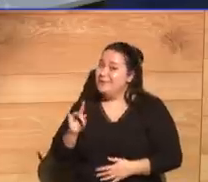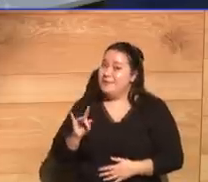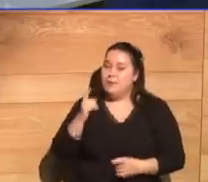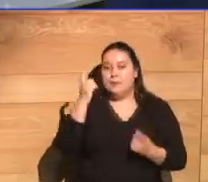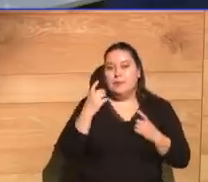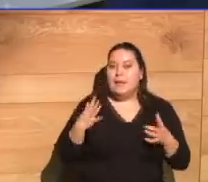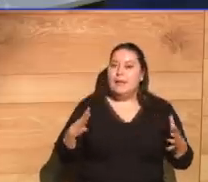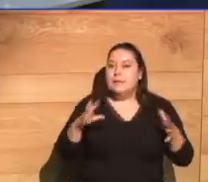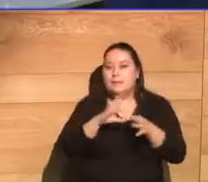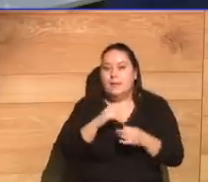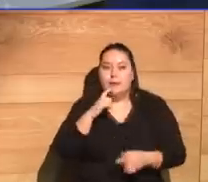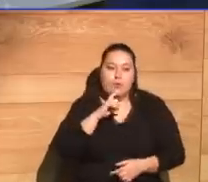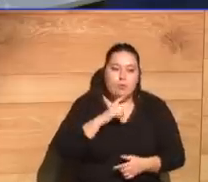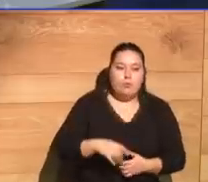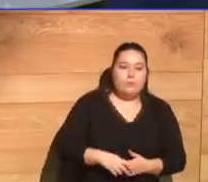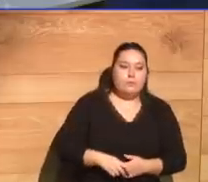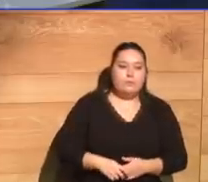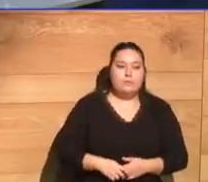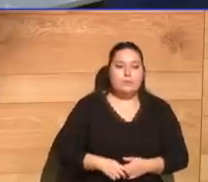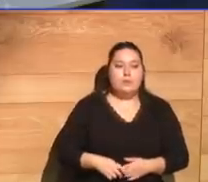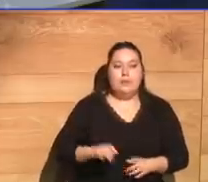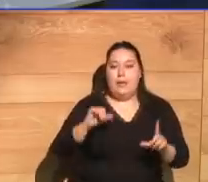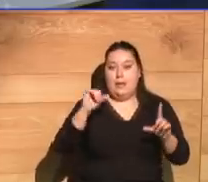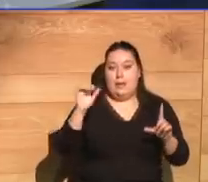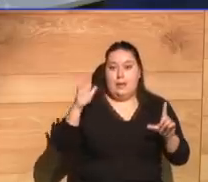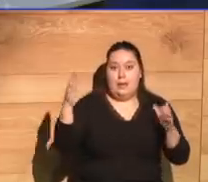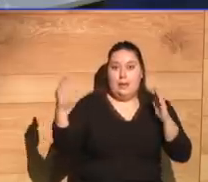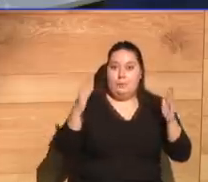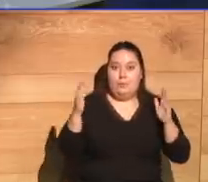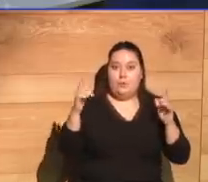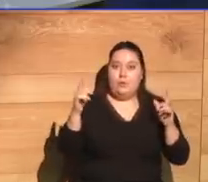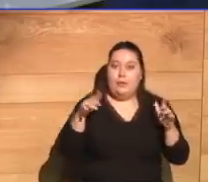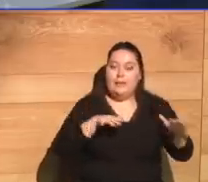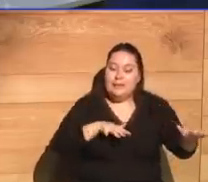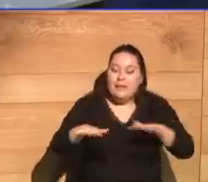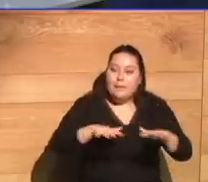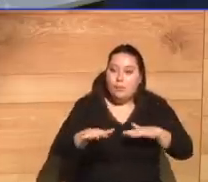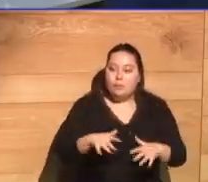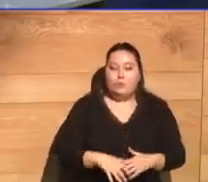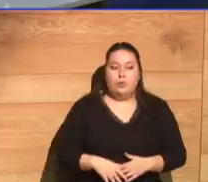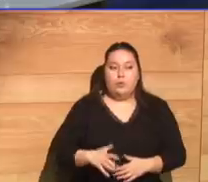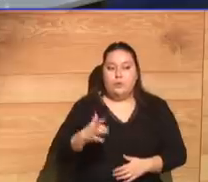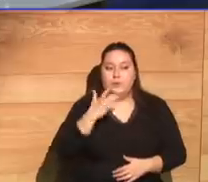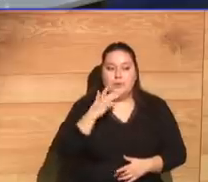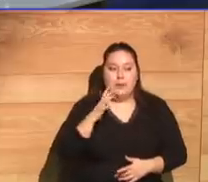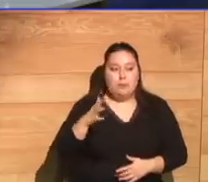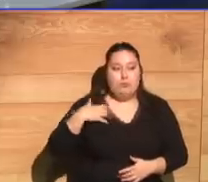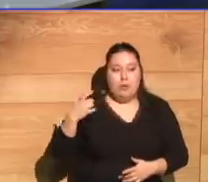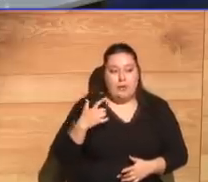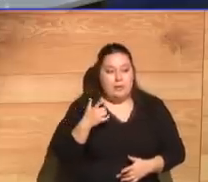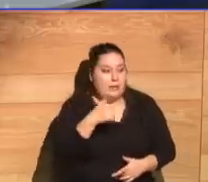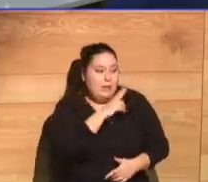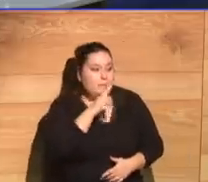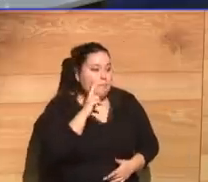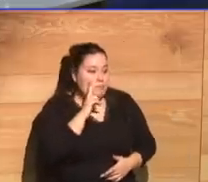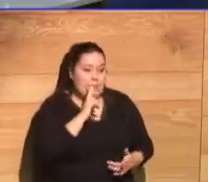la segunda, que es la escena del terremoto y del mundo hacia atrás. Y hablaremos de si te molesta que no llame a su madre en 7 años, pues